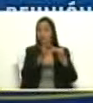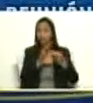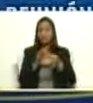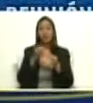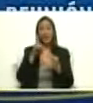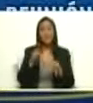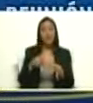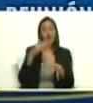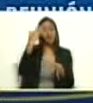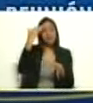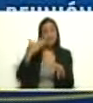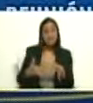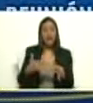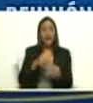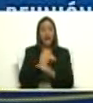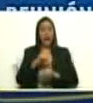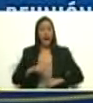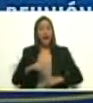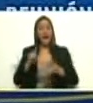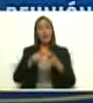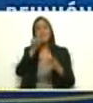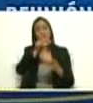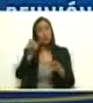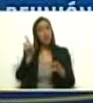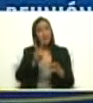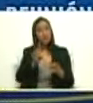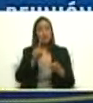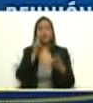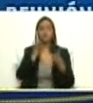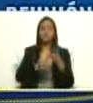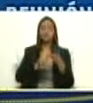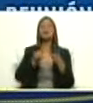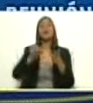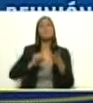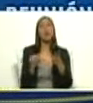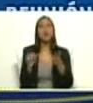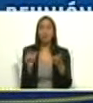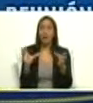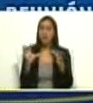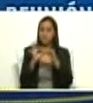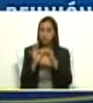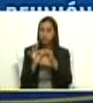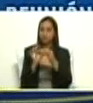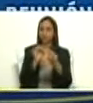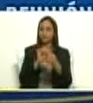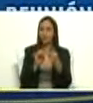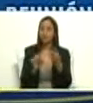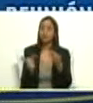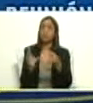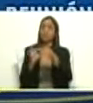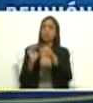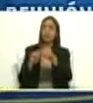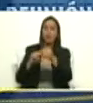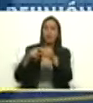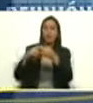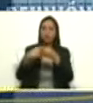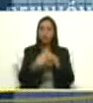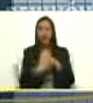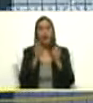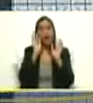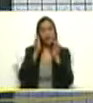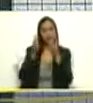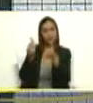policial las grandes misiones de Nueva Generación Allí va una línea mira certera certera